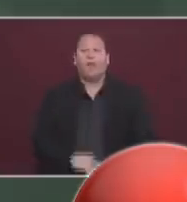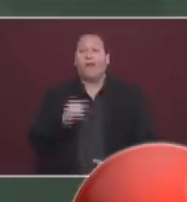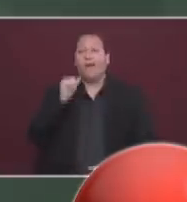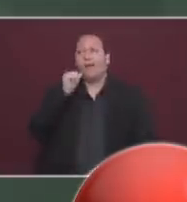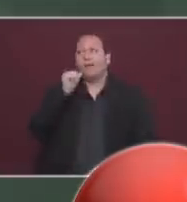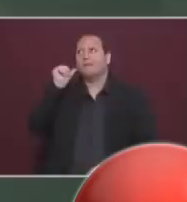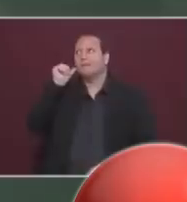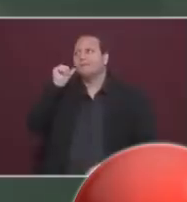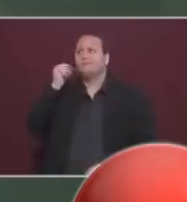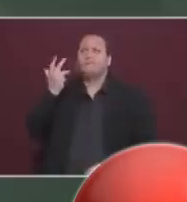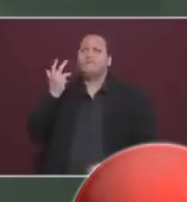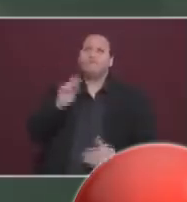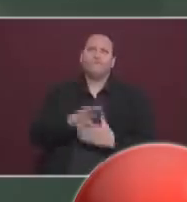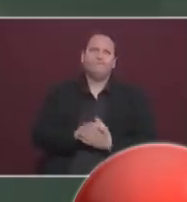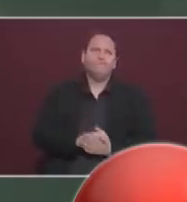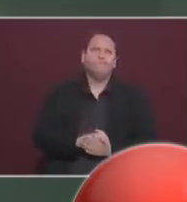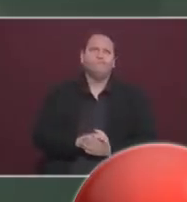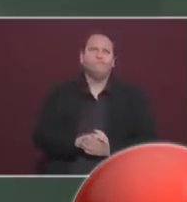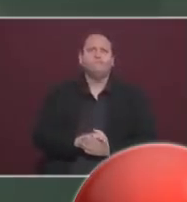Ayer